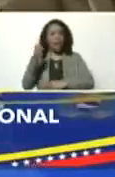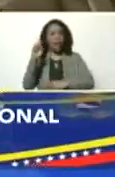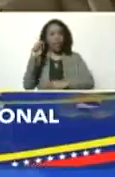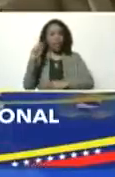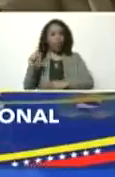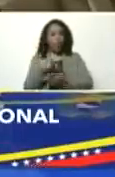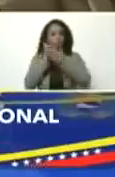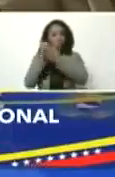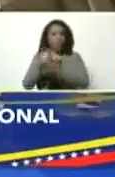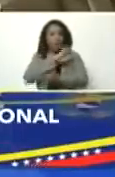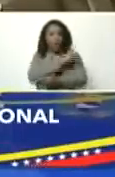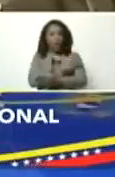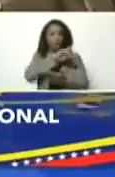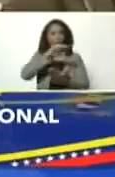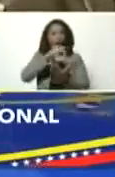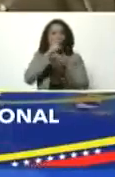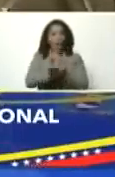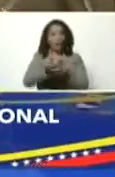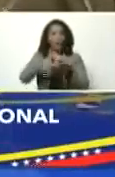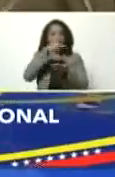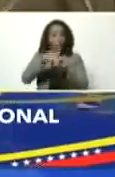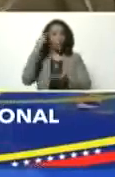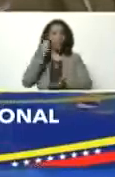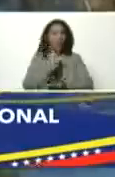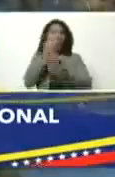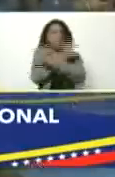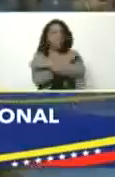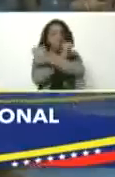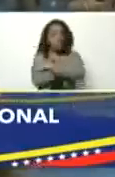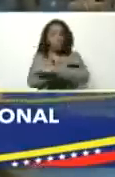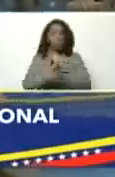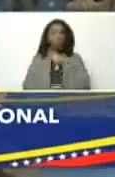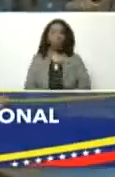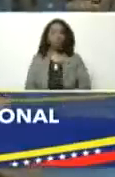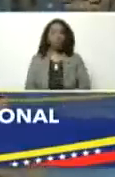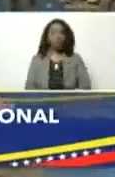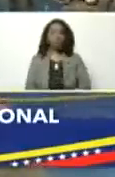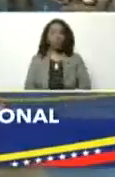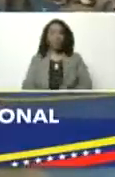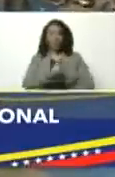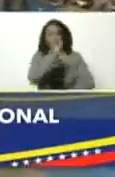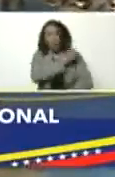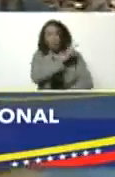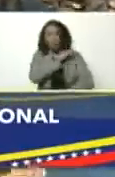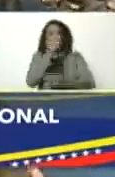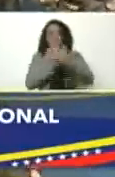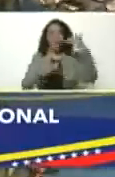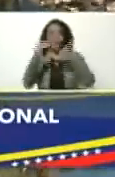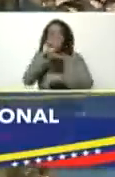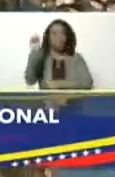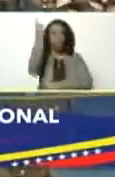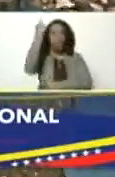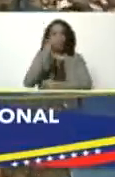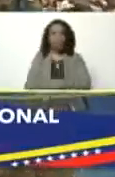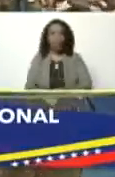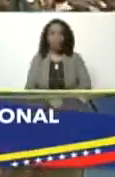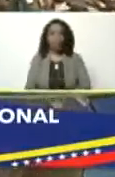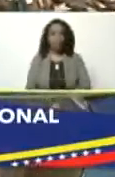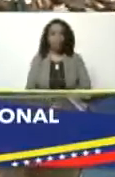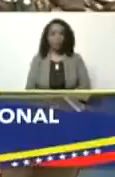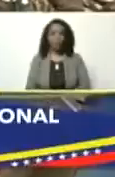Armada Nacional Bolivariana. ¡Felicidades! A la jerarquía del sargento mayor de primera.